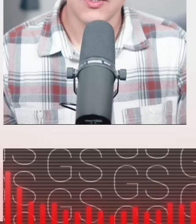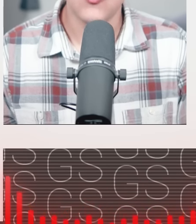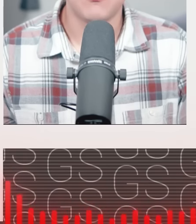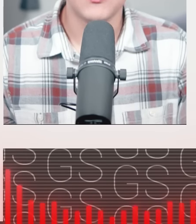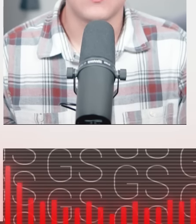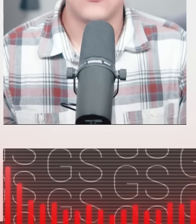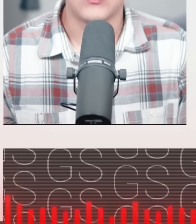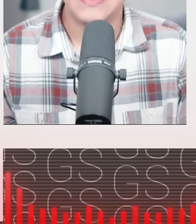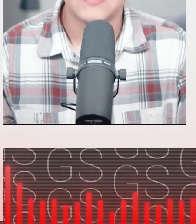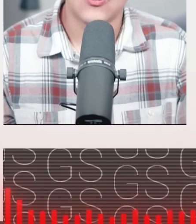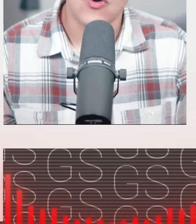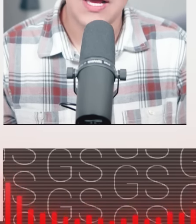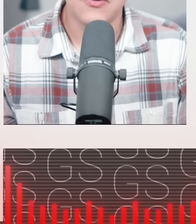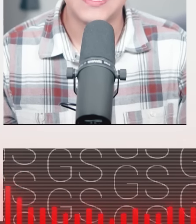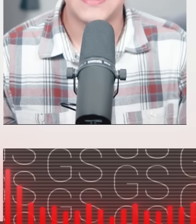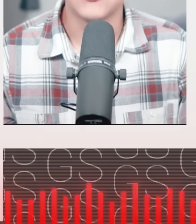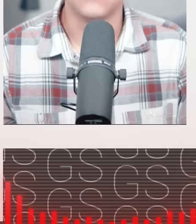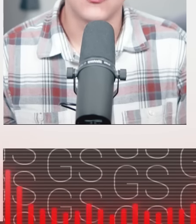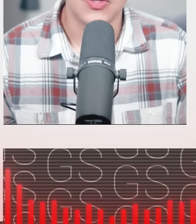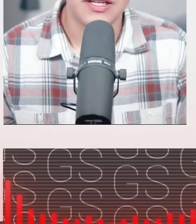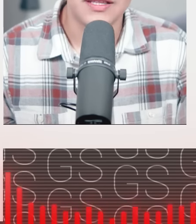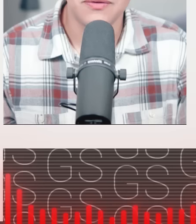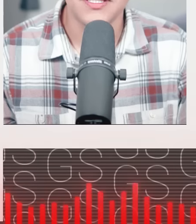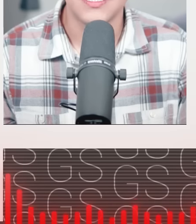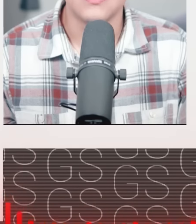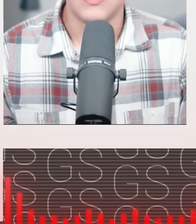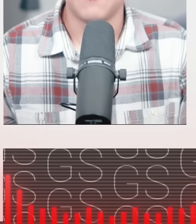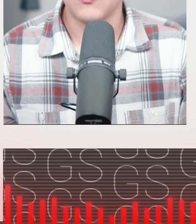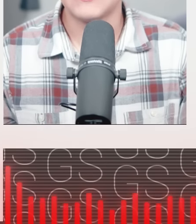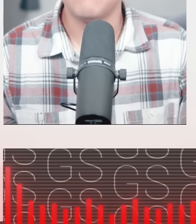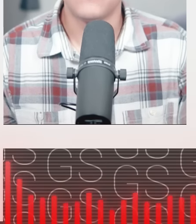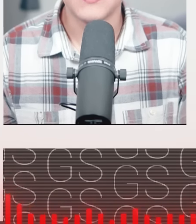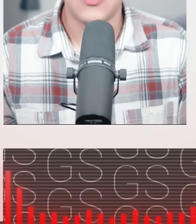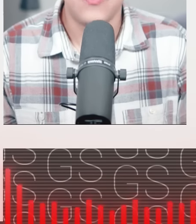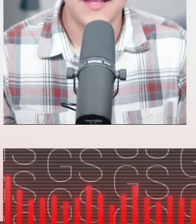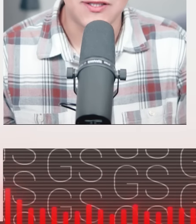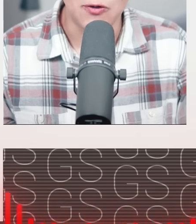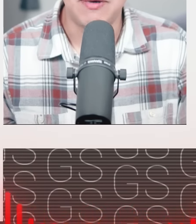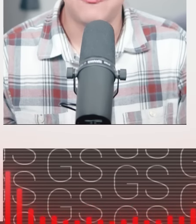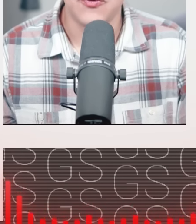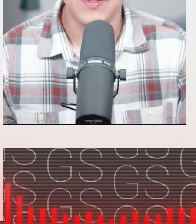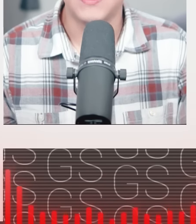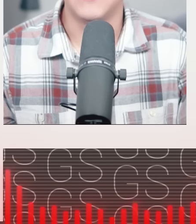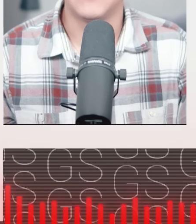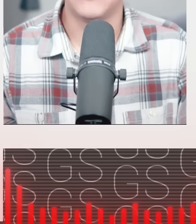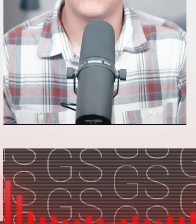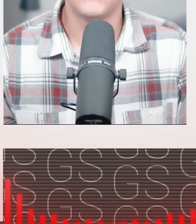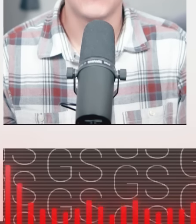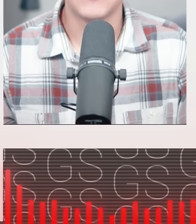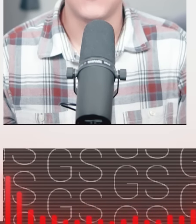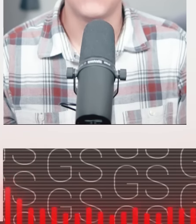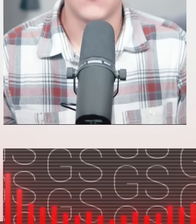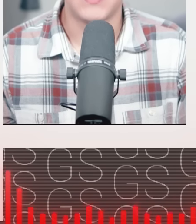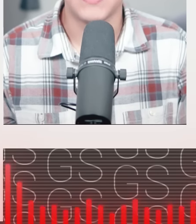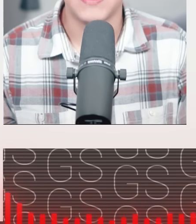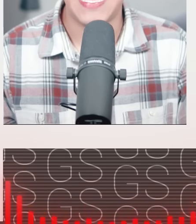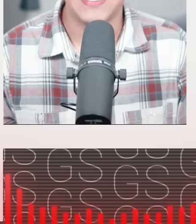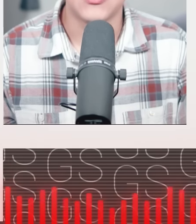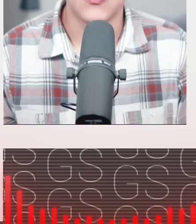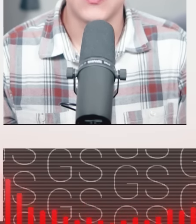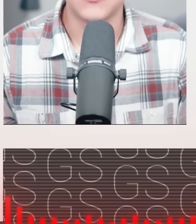mi amigo López Obrador le sacó la vuelta al asunto de la entrevista, espero que se me ofrezca una disculpa pública, ya que yo nunca he sido un